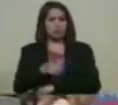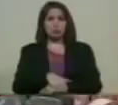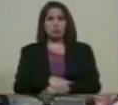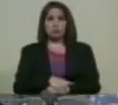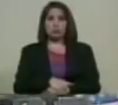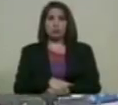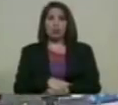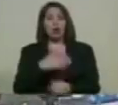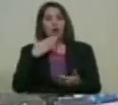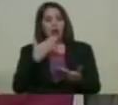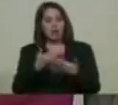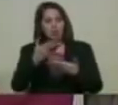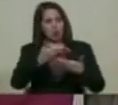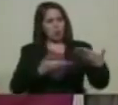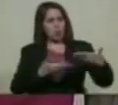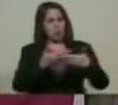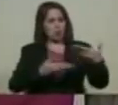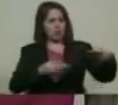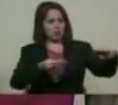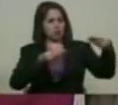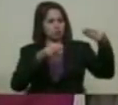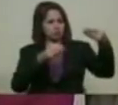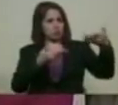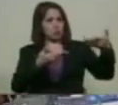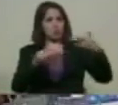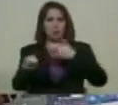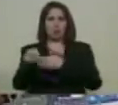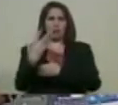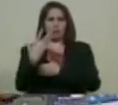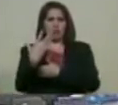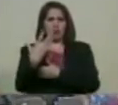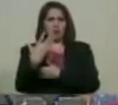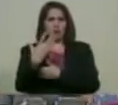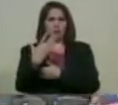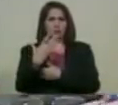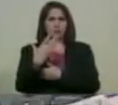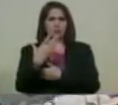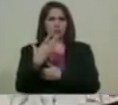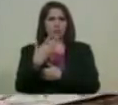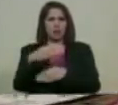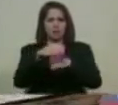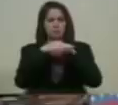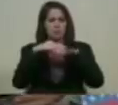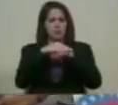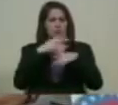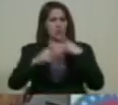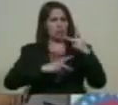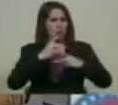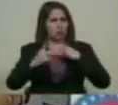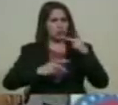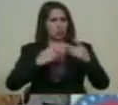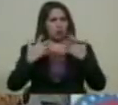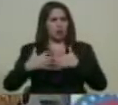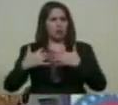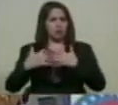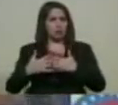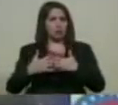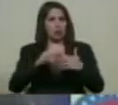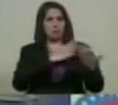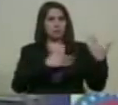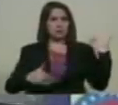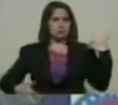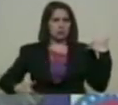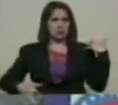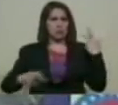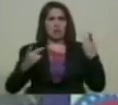estuve leyendo los documentos que me envió el ministro de Producción e Industria, vicepresidente